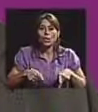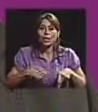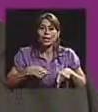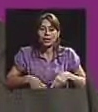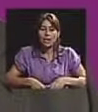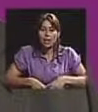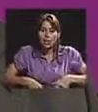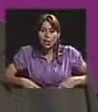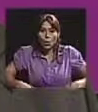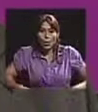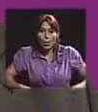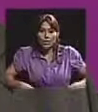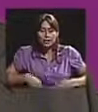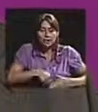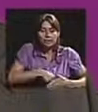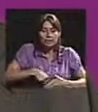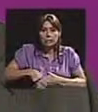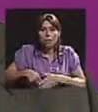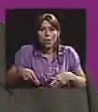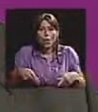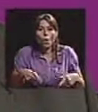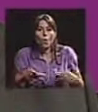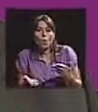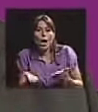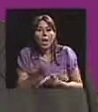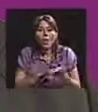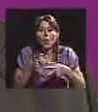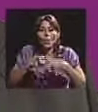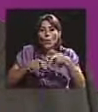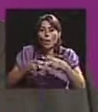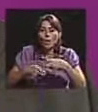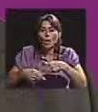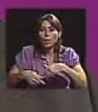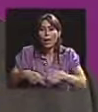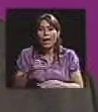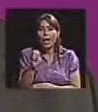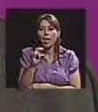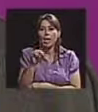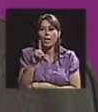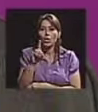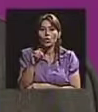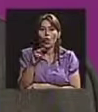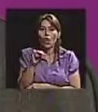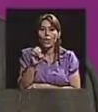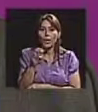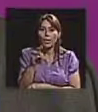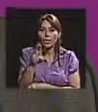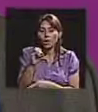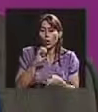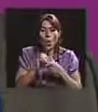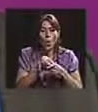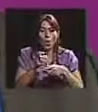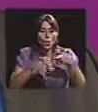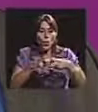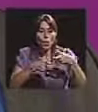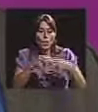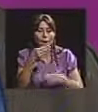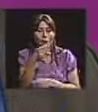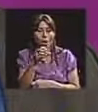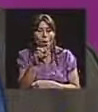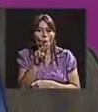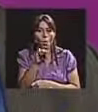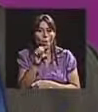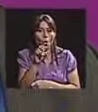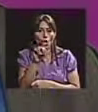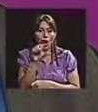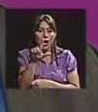problema en el endometrio, hay un problema hormonal que causa que la persona no se pueda reproducir. de una concepción